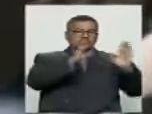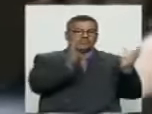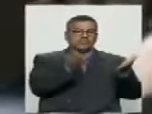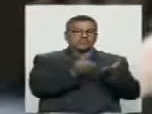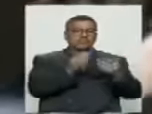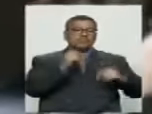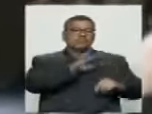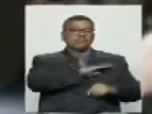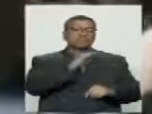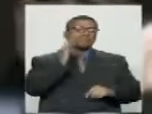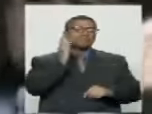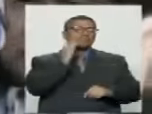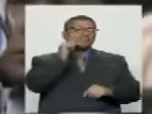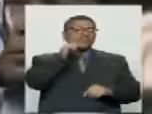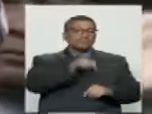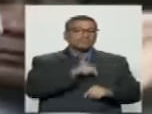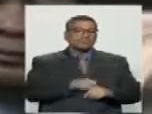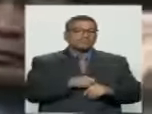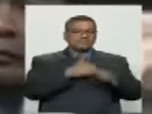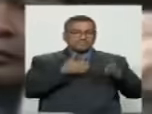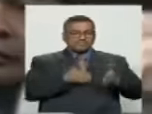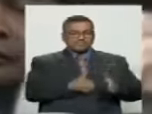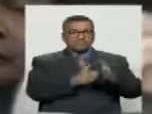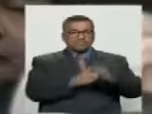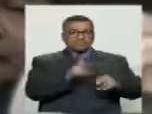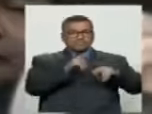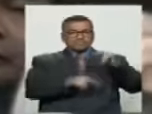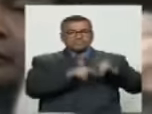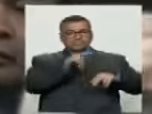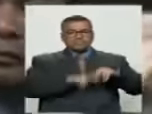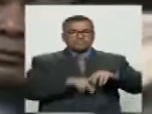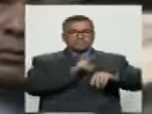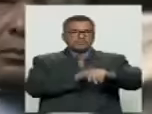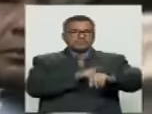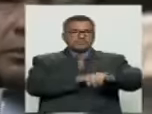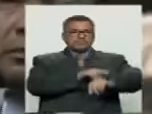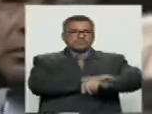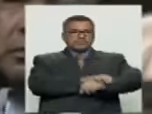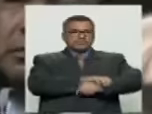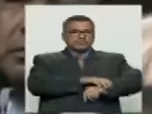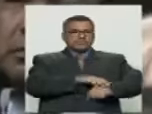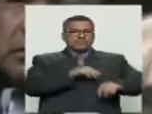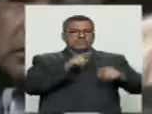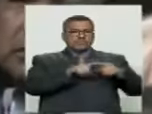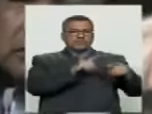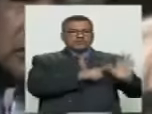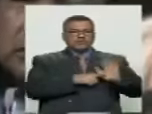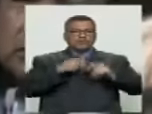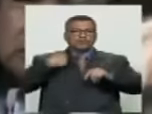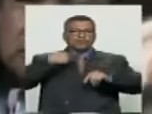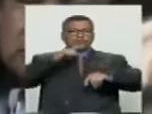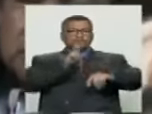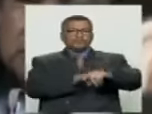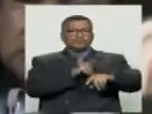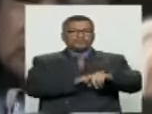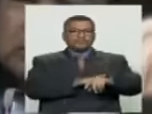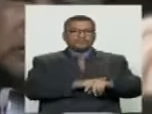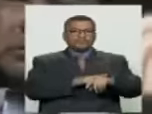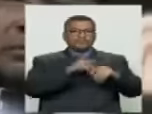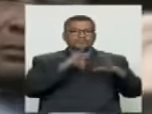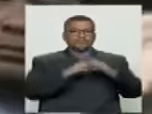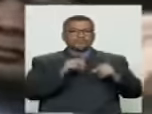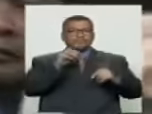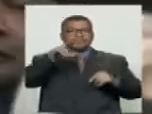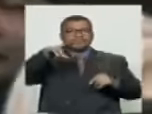soy ejemplo de eso, que me crié, que me formé como médico con la máxima de Fidel: médicos y no